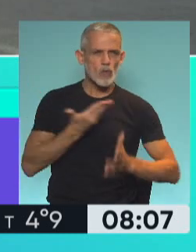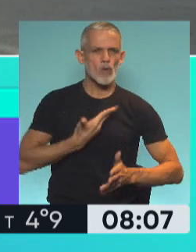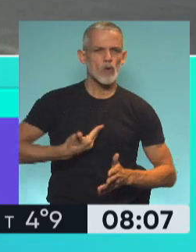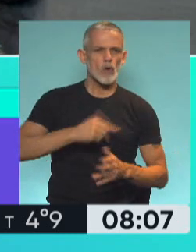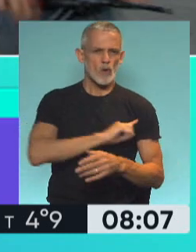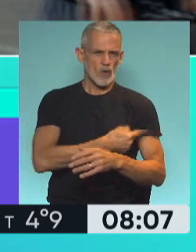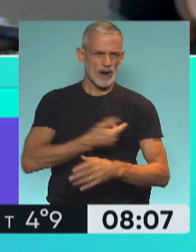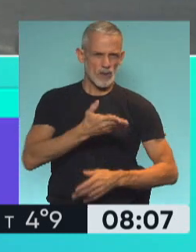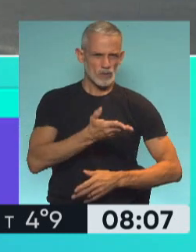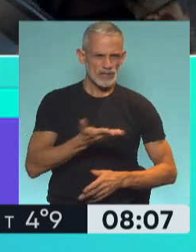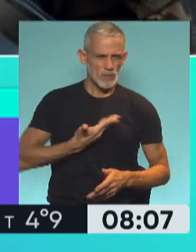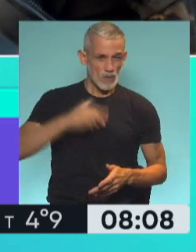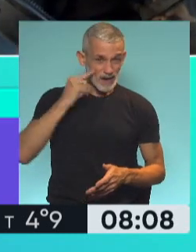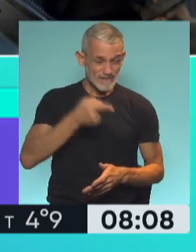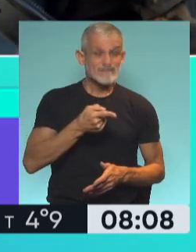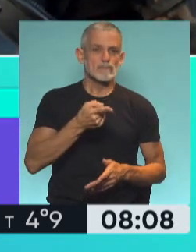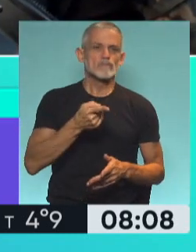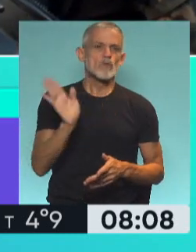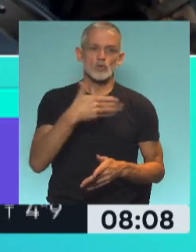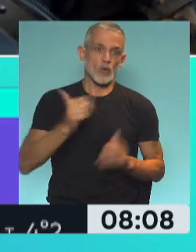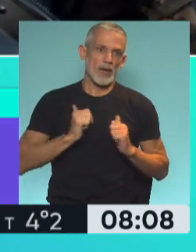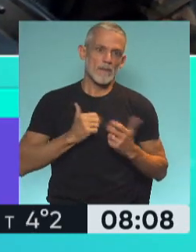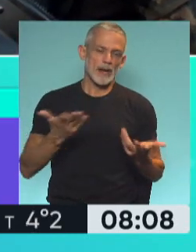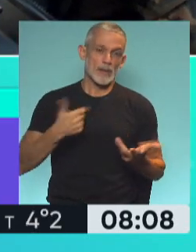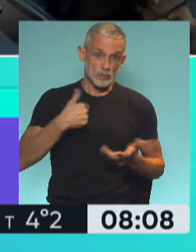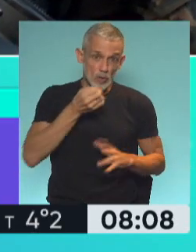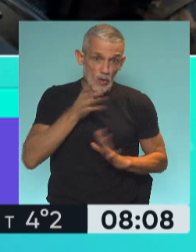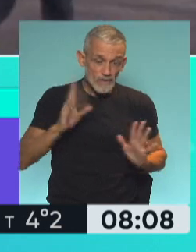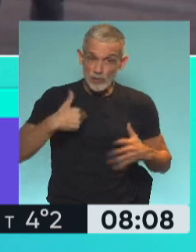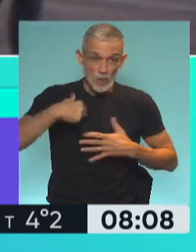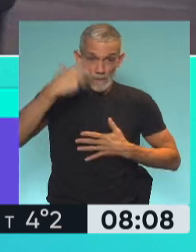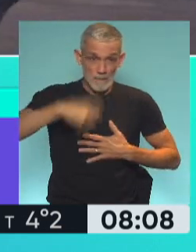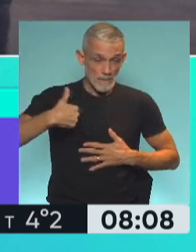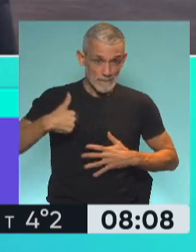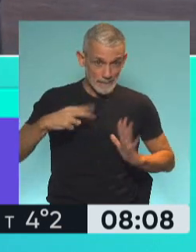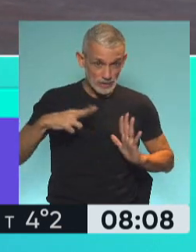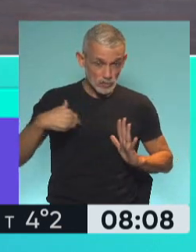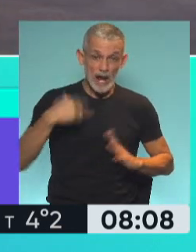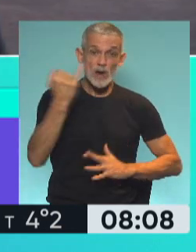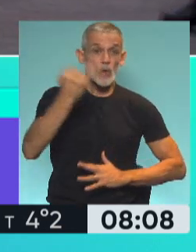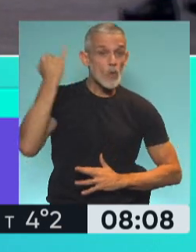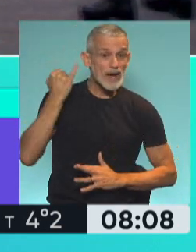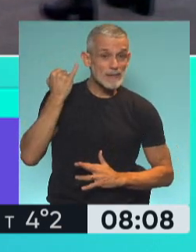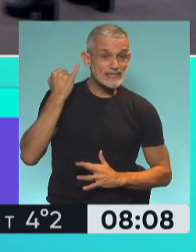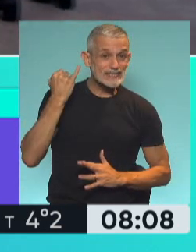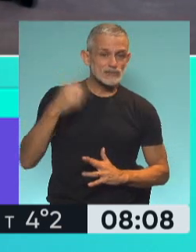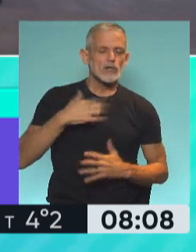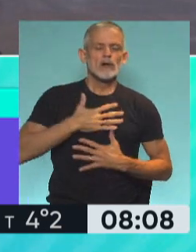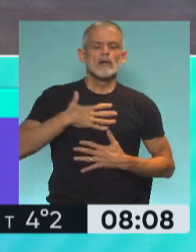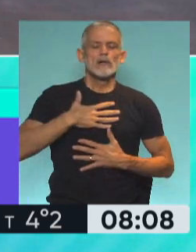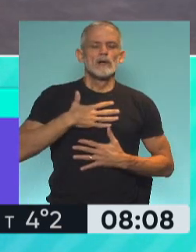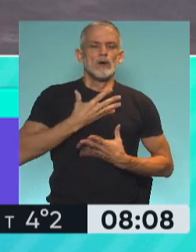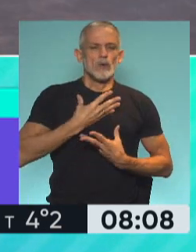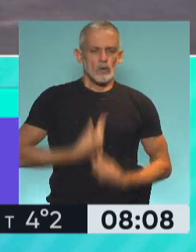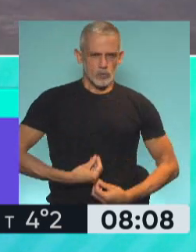Poder Ejecutivo era lo que todos esperábamos. Y yo tengo que confesarle que en lo personal, el jueves de la semana pasada sentí un